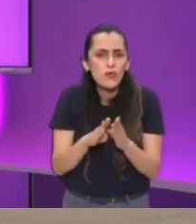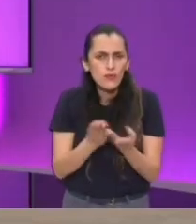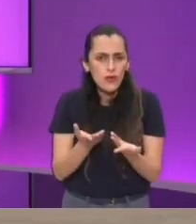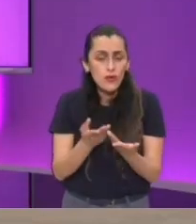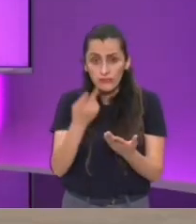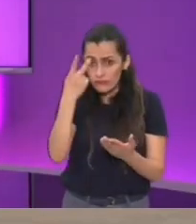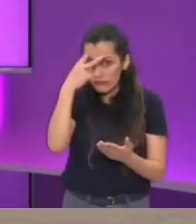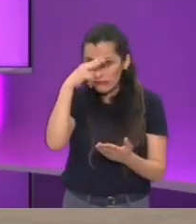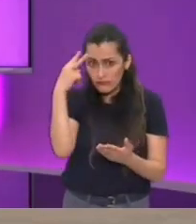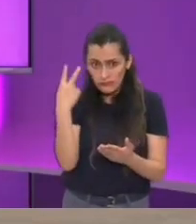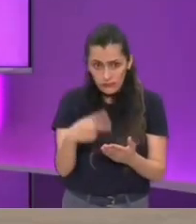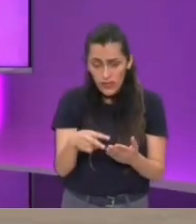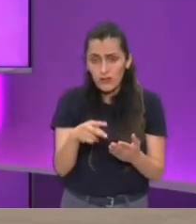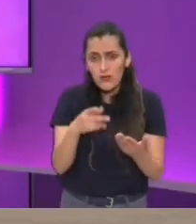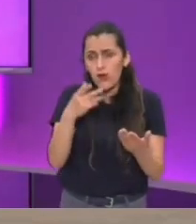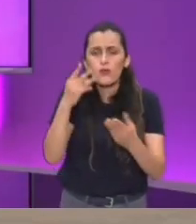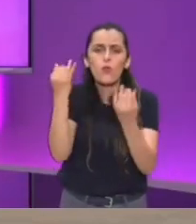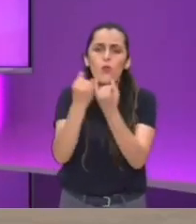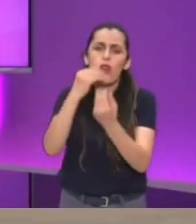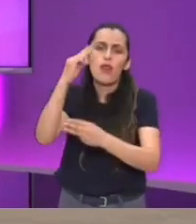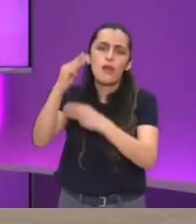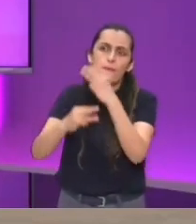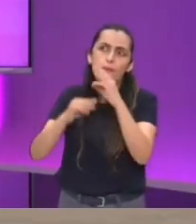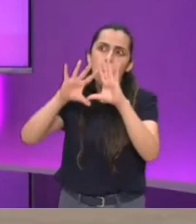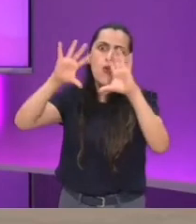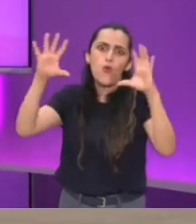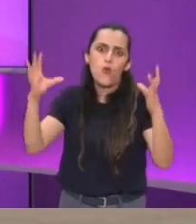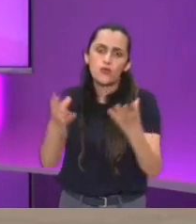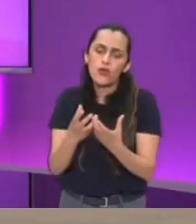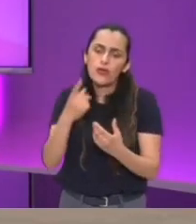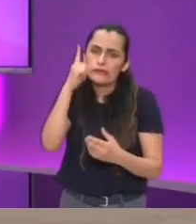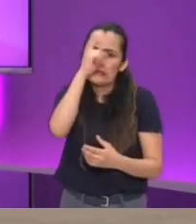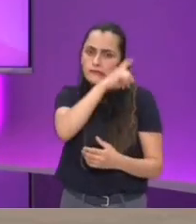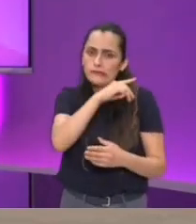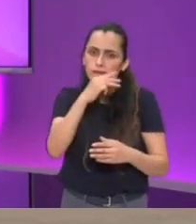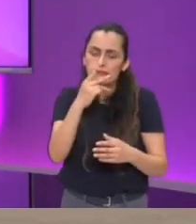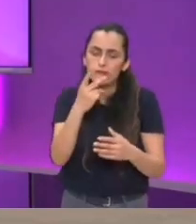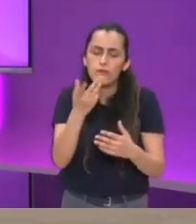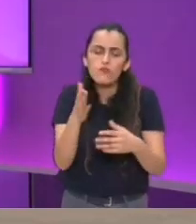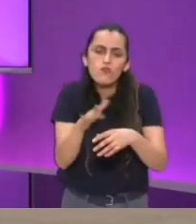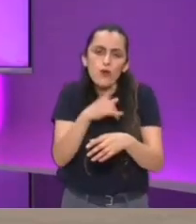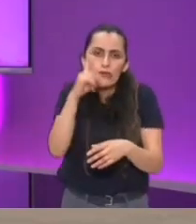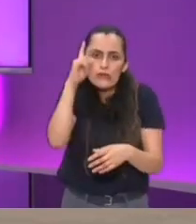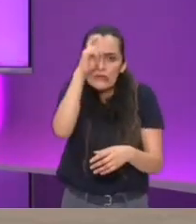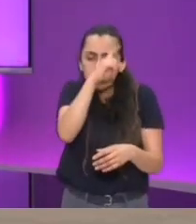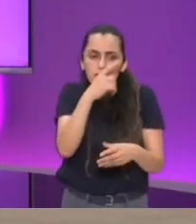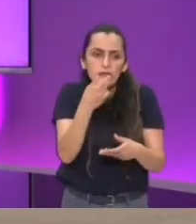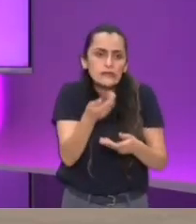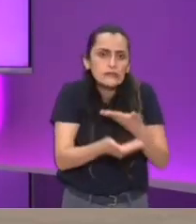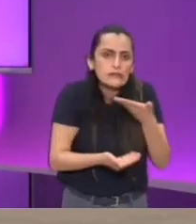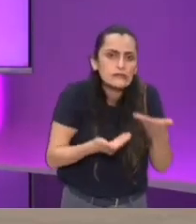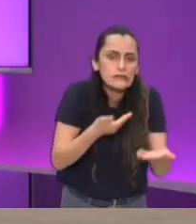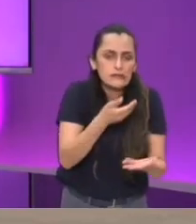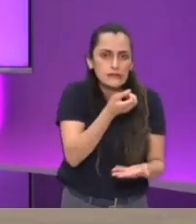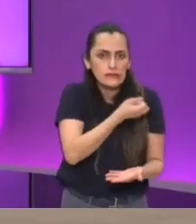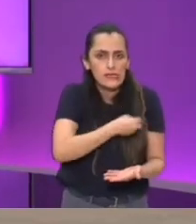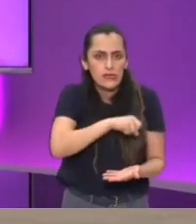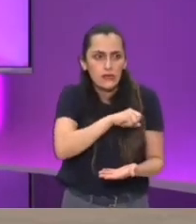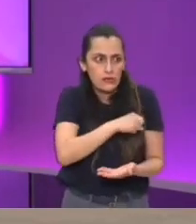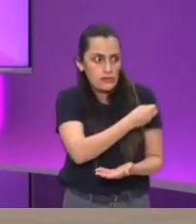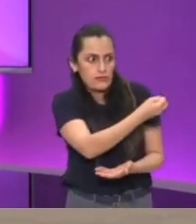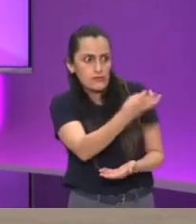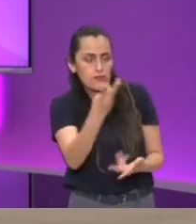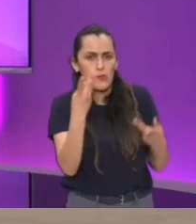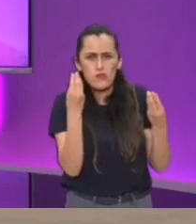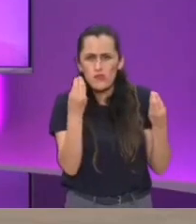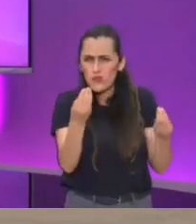mundo, sino México, y a una situación complicada respecto a otros países, lograr y garantizar ese derecho a muchas